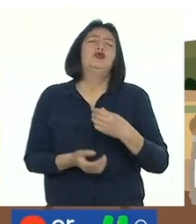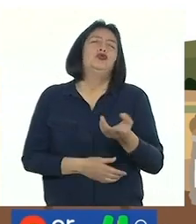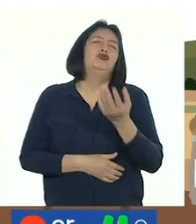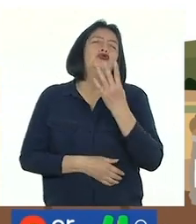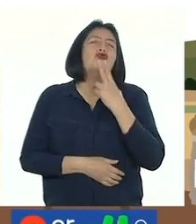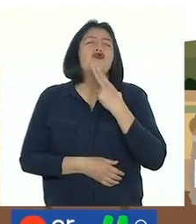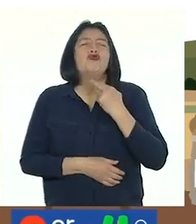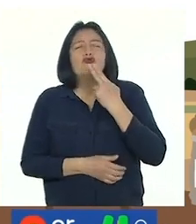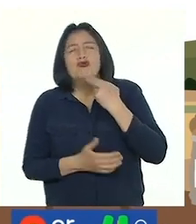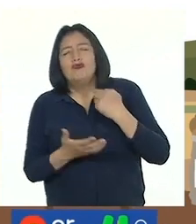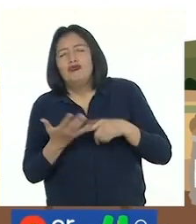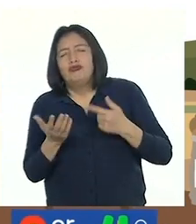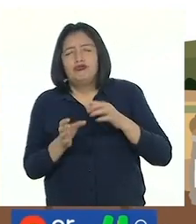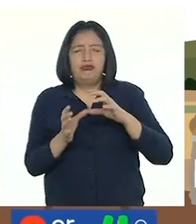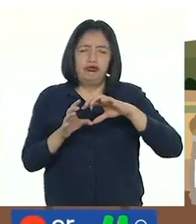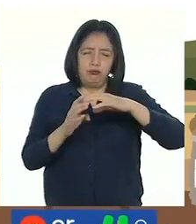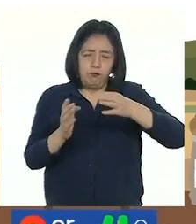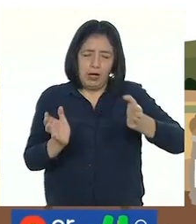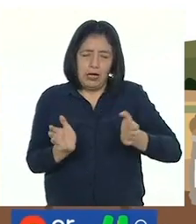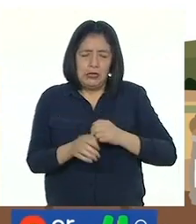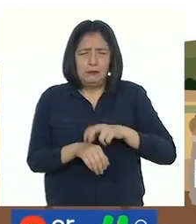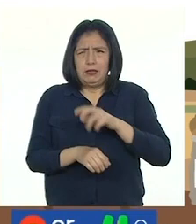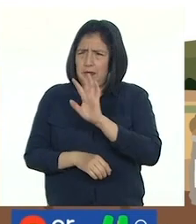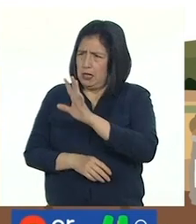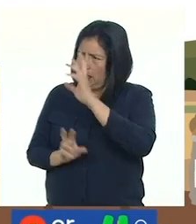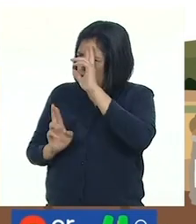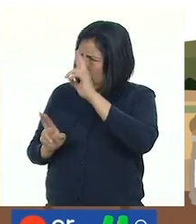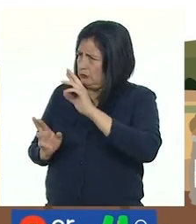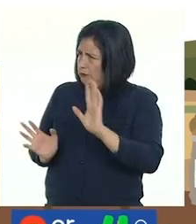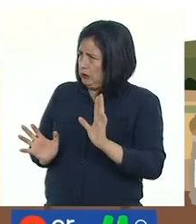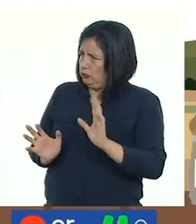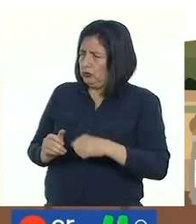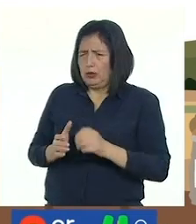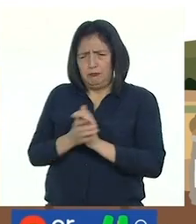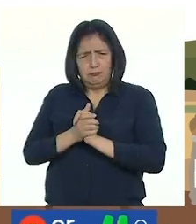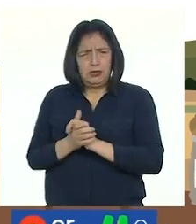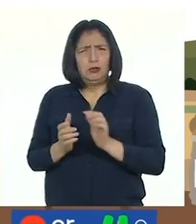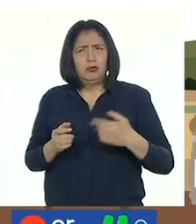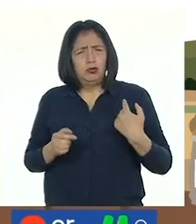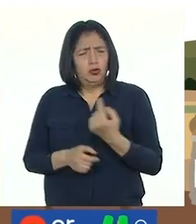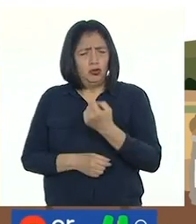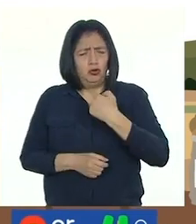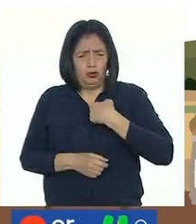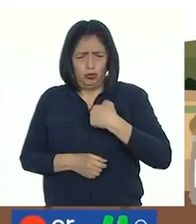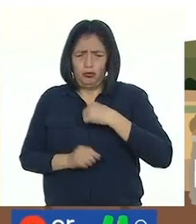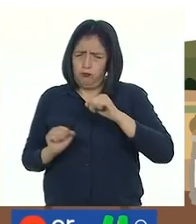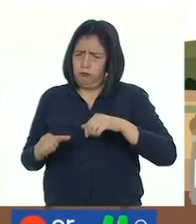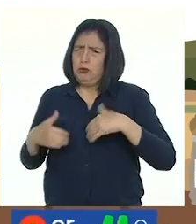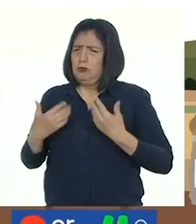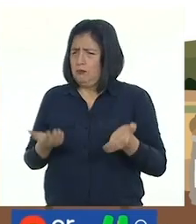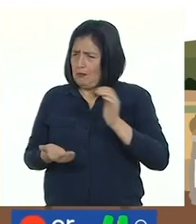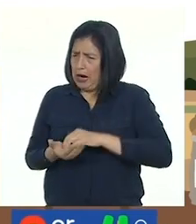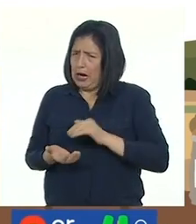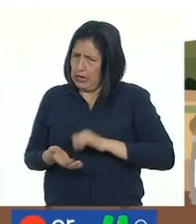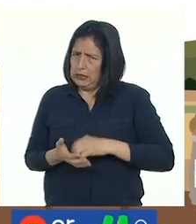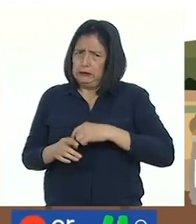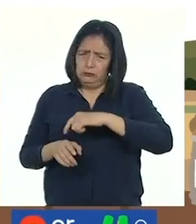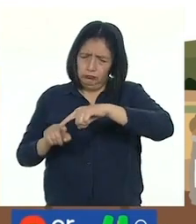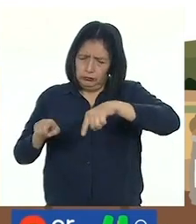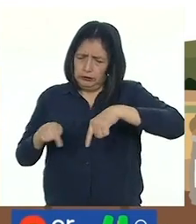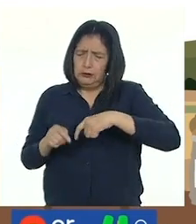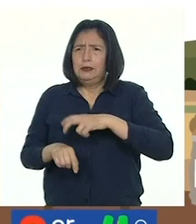glorioso pastel de la paz! ¡Más respeto, amigos cactus! Recuerden que solo yo puedo crear más pasteles de